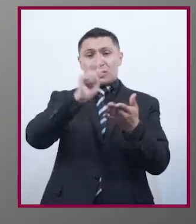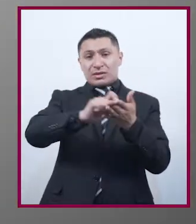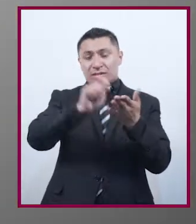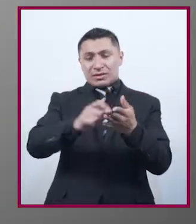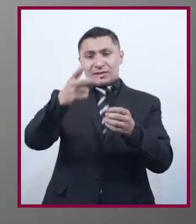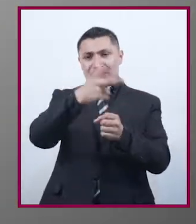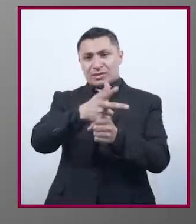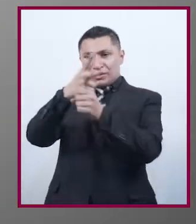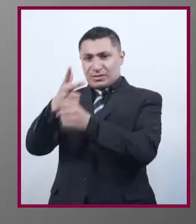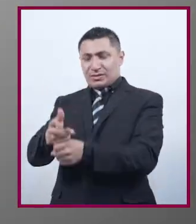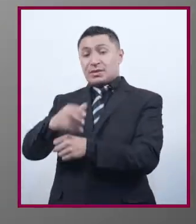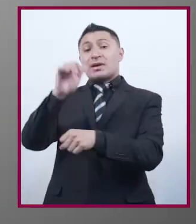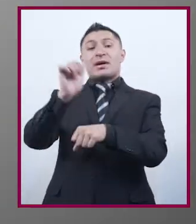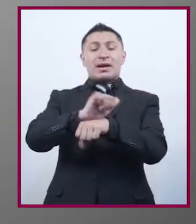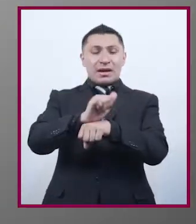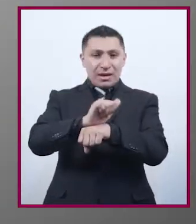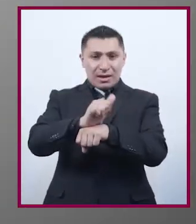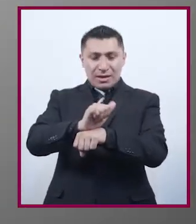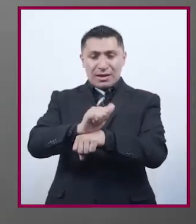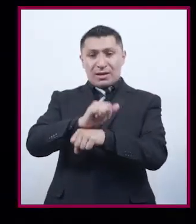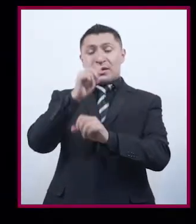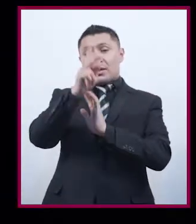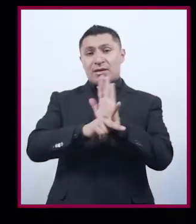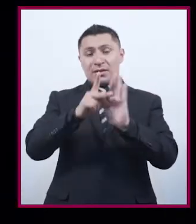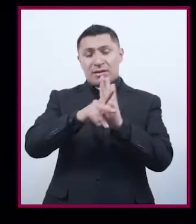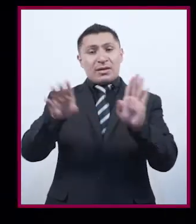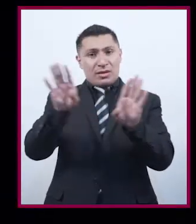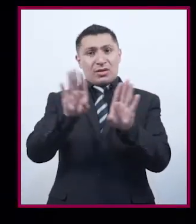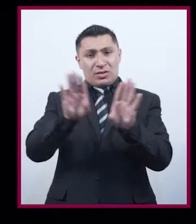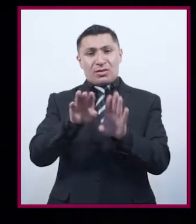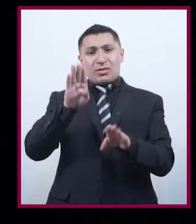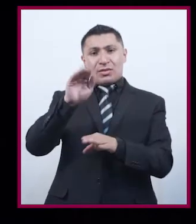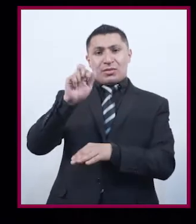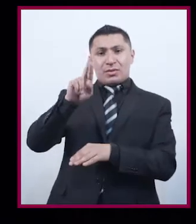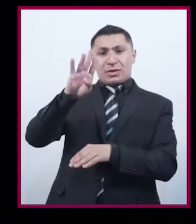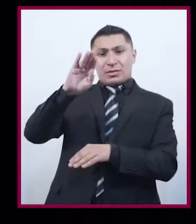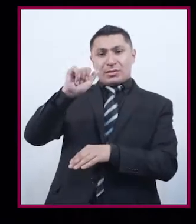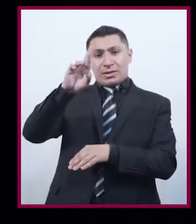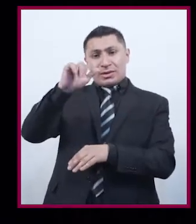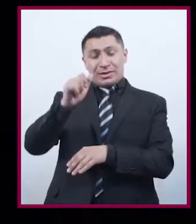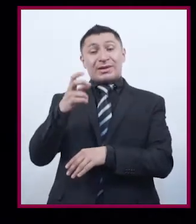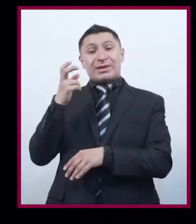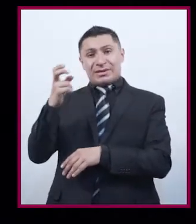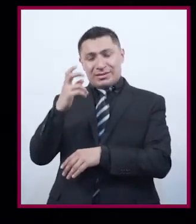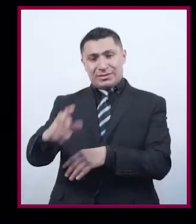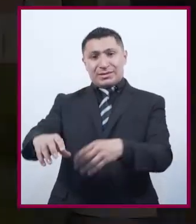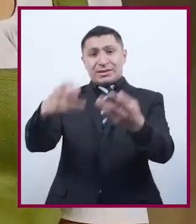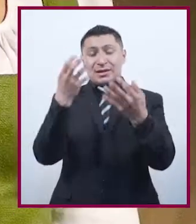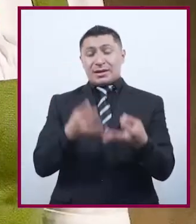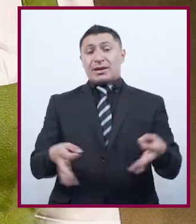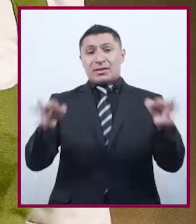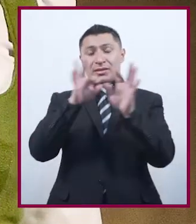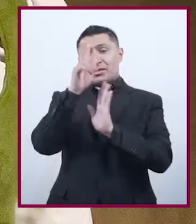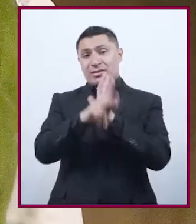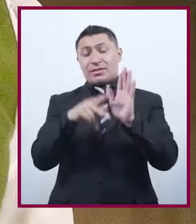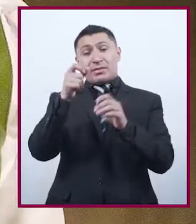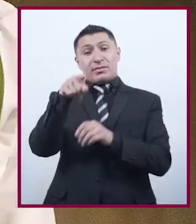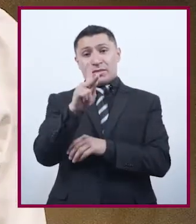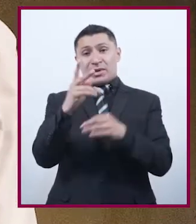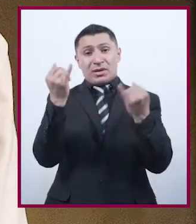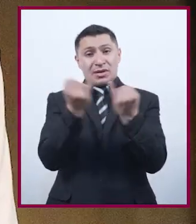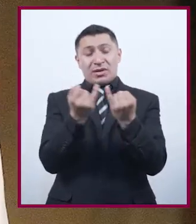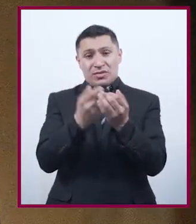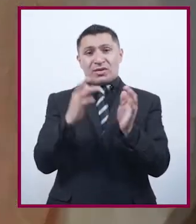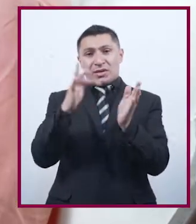producido, dirigido y actuado en una película, como lo hizo Barbara Streisand en este taquillero film. Pero además, gracias